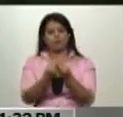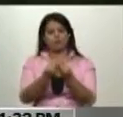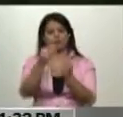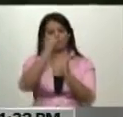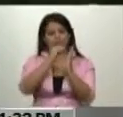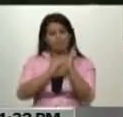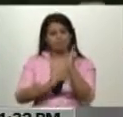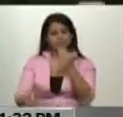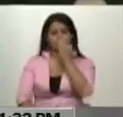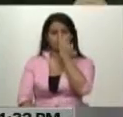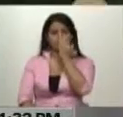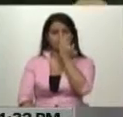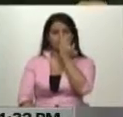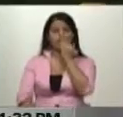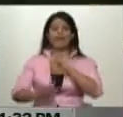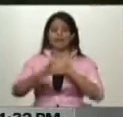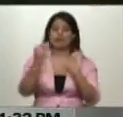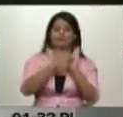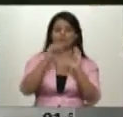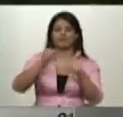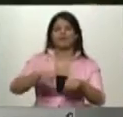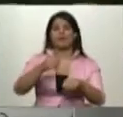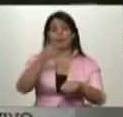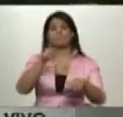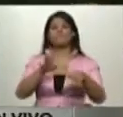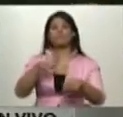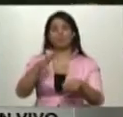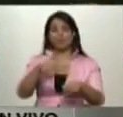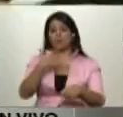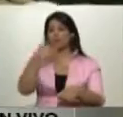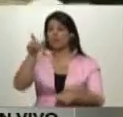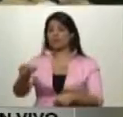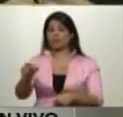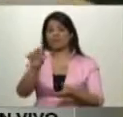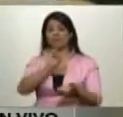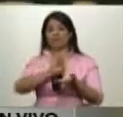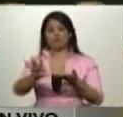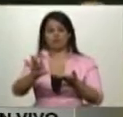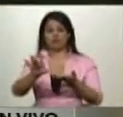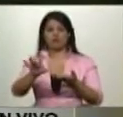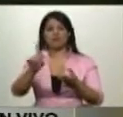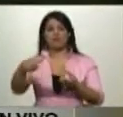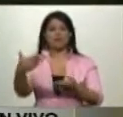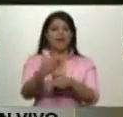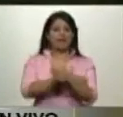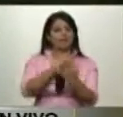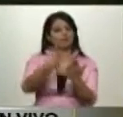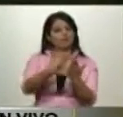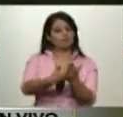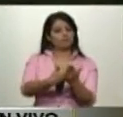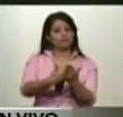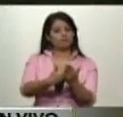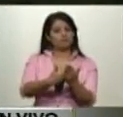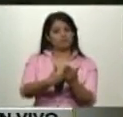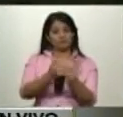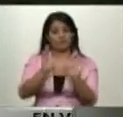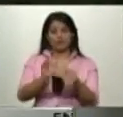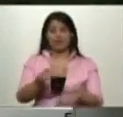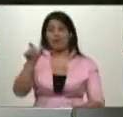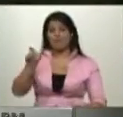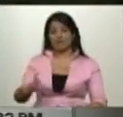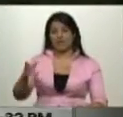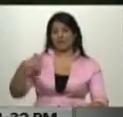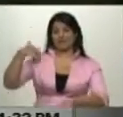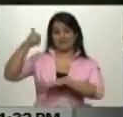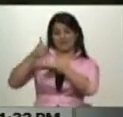las calificaciones de despido, los procesos, los despidos injustificados y las sanciones a las que llevan. El patrono o patrona